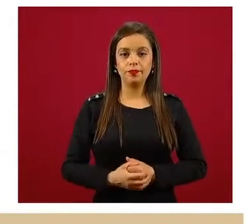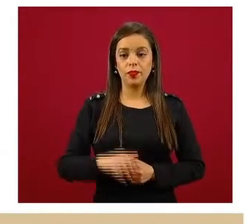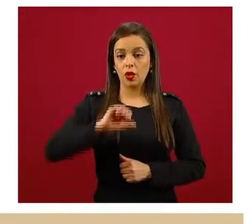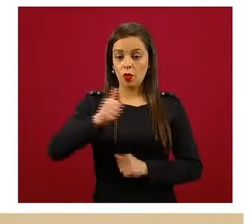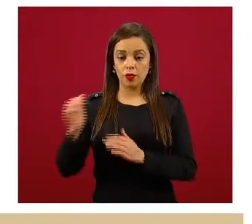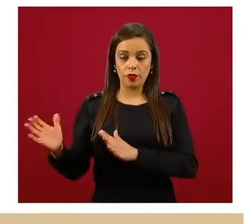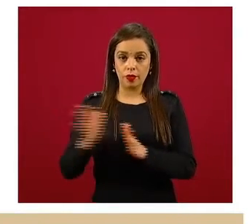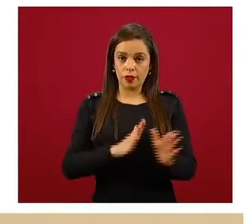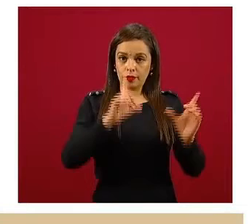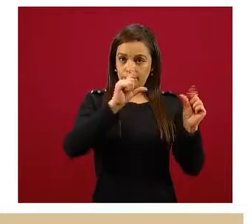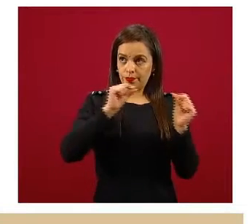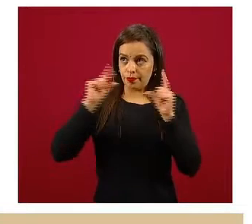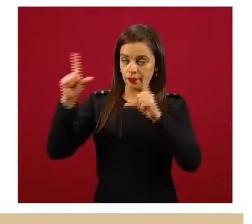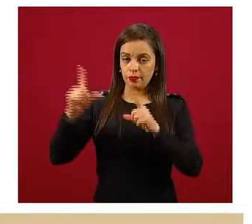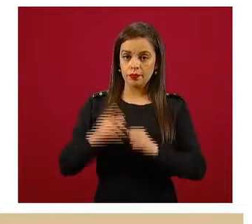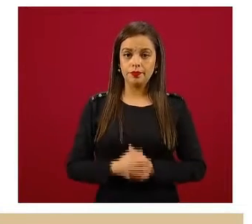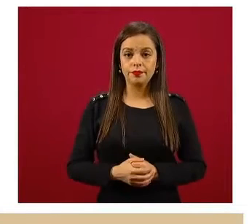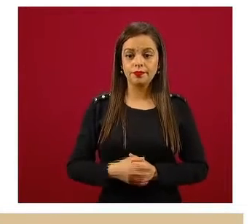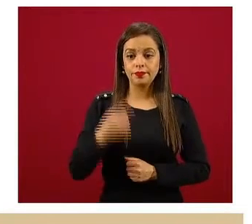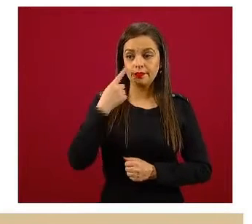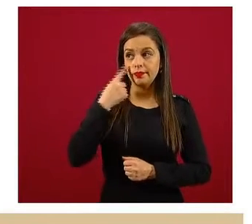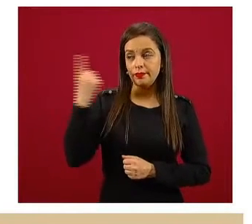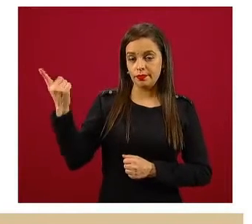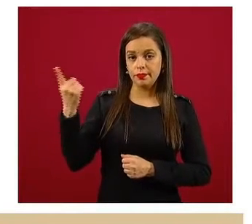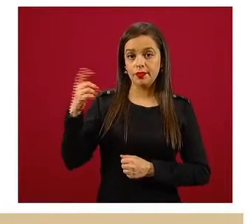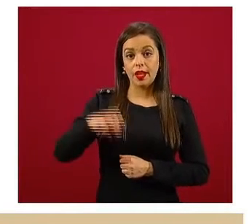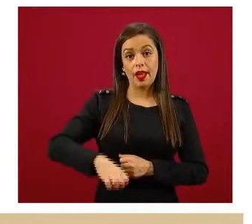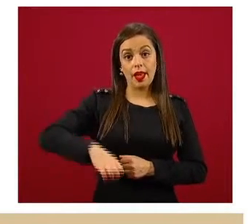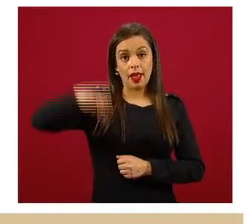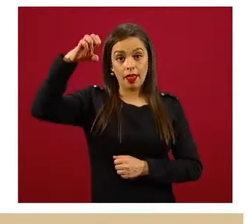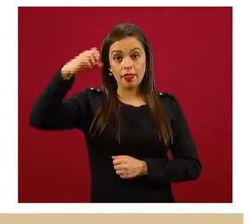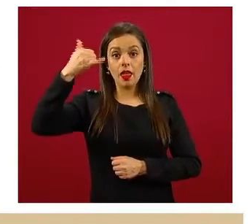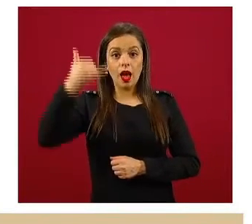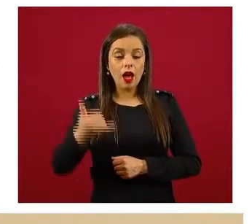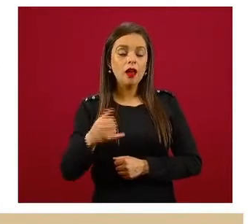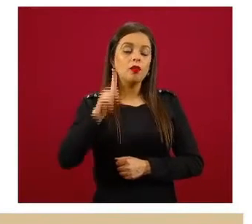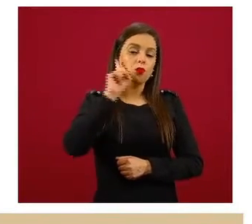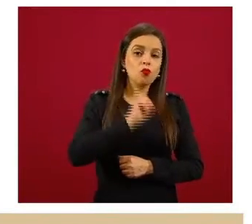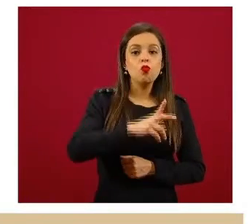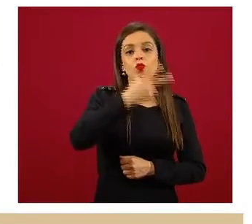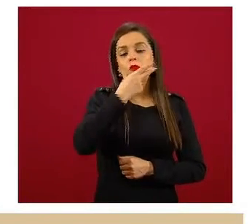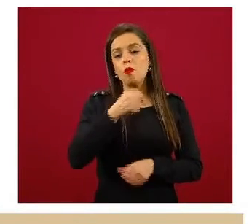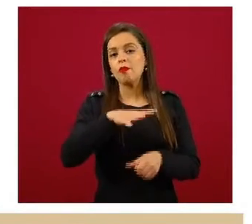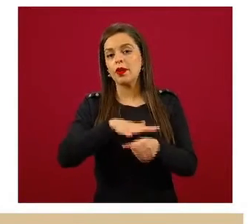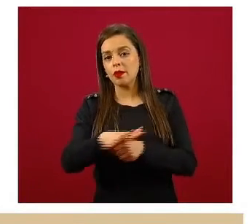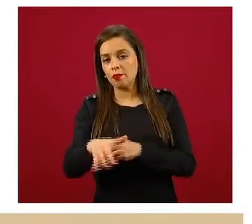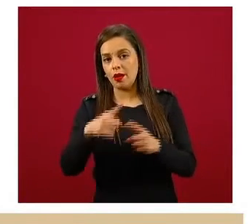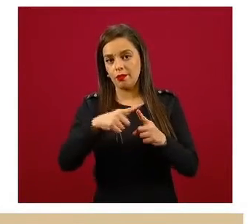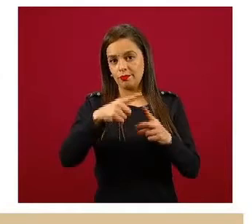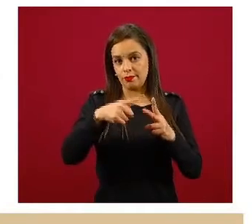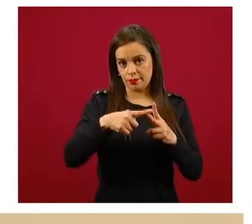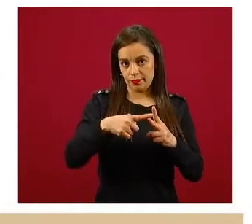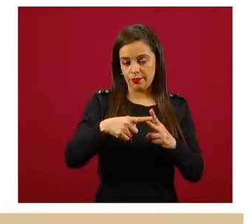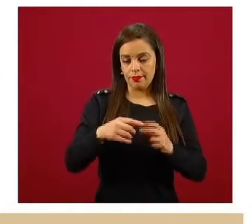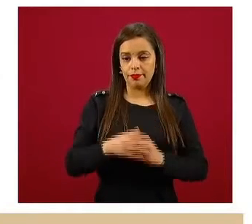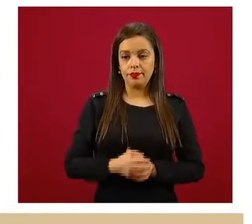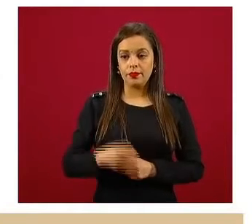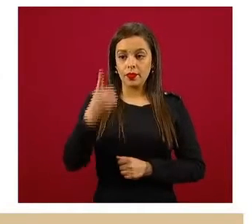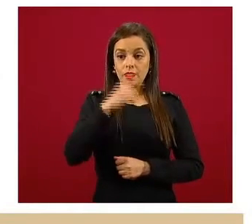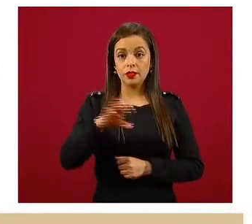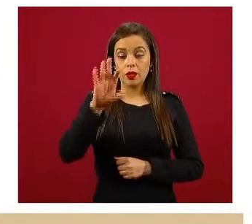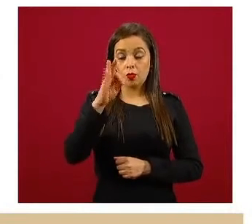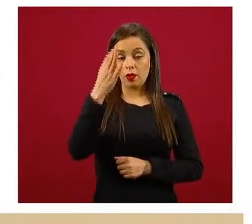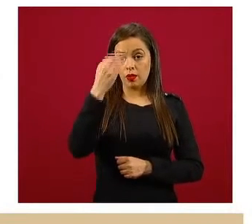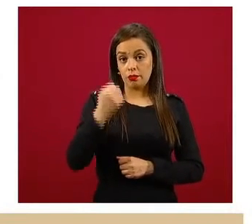diapositiva. Aquí vemos la distribución por edad de sexos solamente de las personas fallecidas, de estas